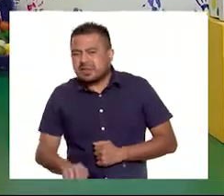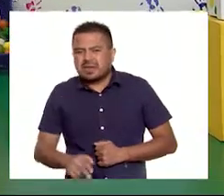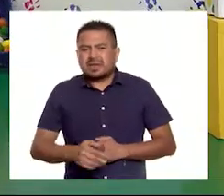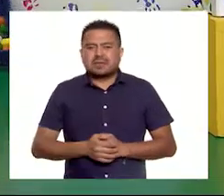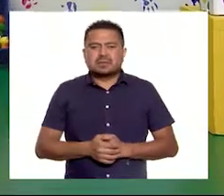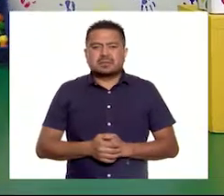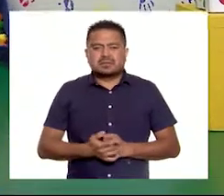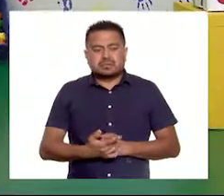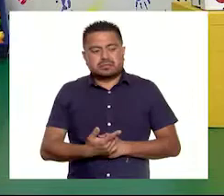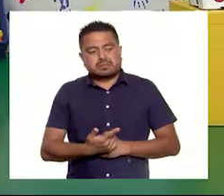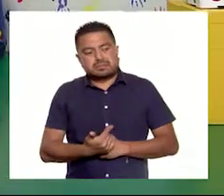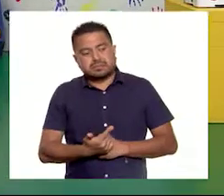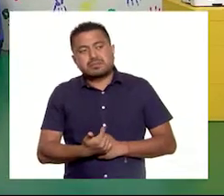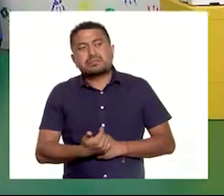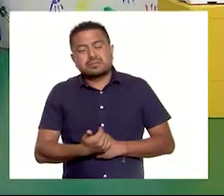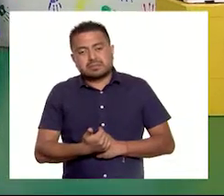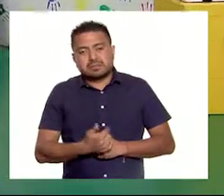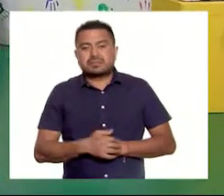¡Ven para acá!